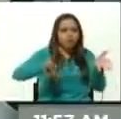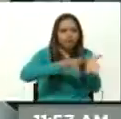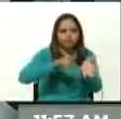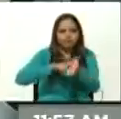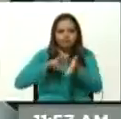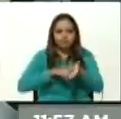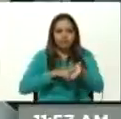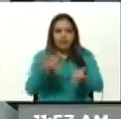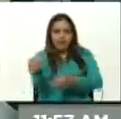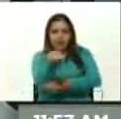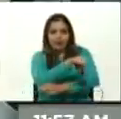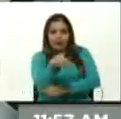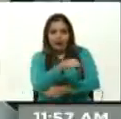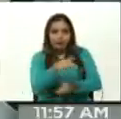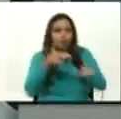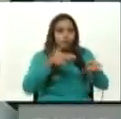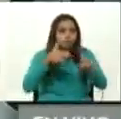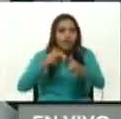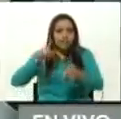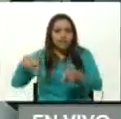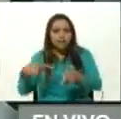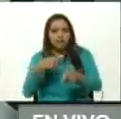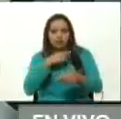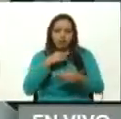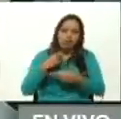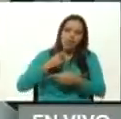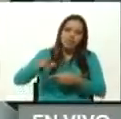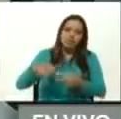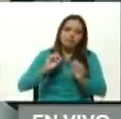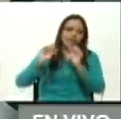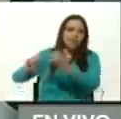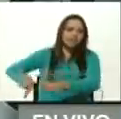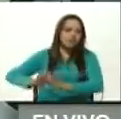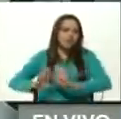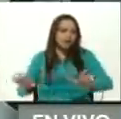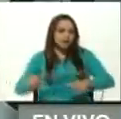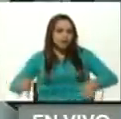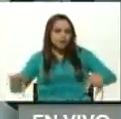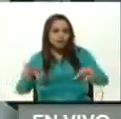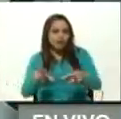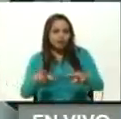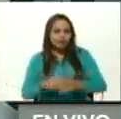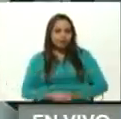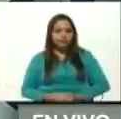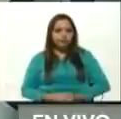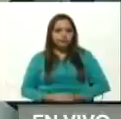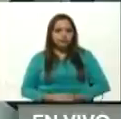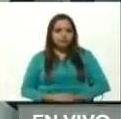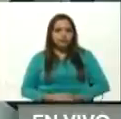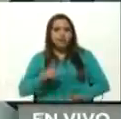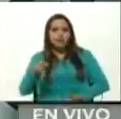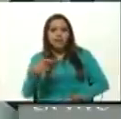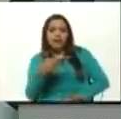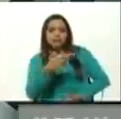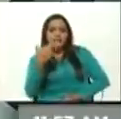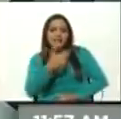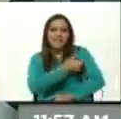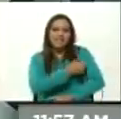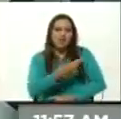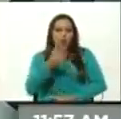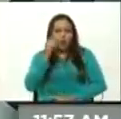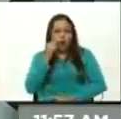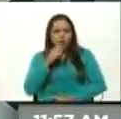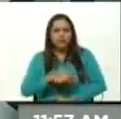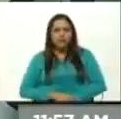a su vehículo y luego de verlo herido, lo abandonaron en el lugar. En los hechos resultó herido Luis Guillermo